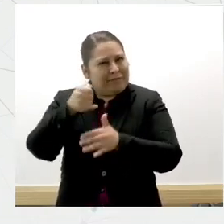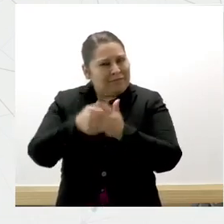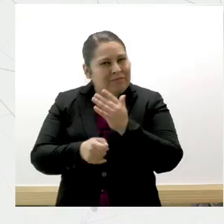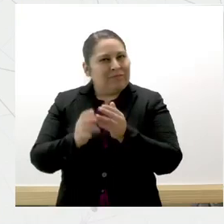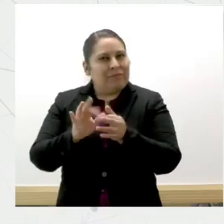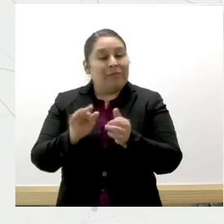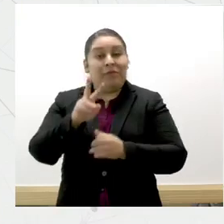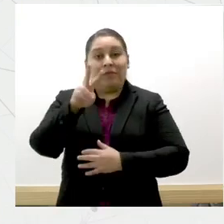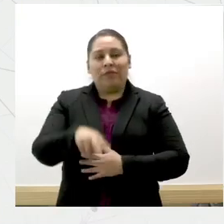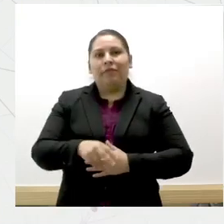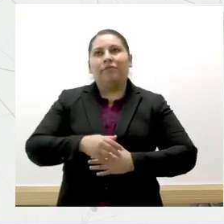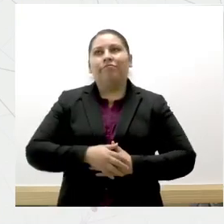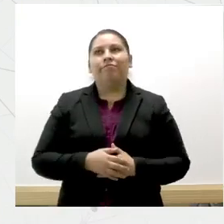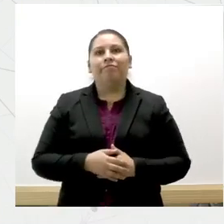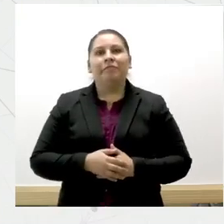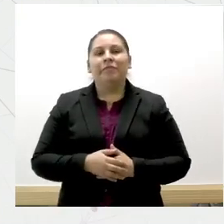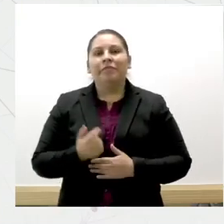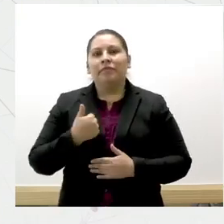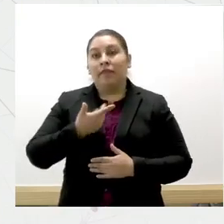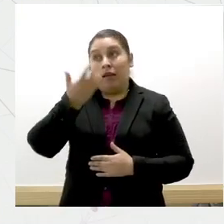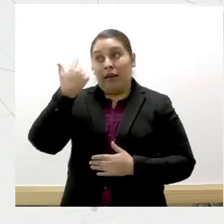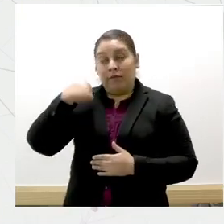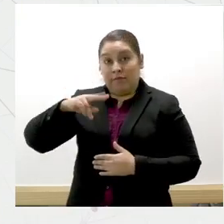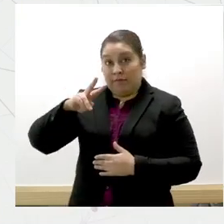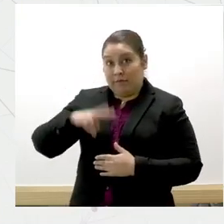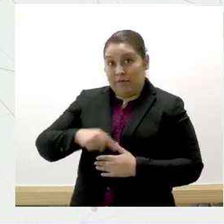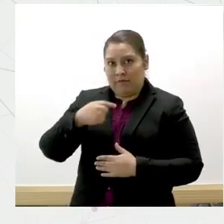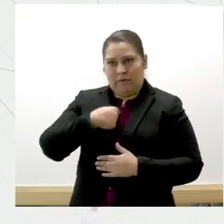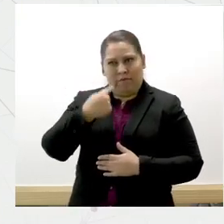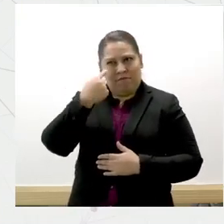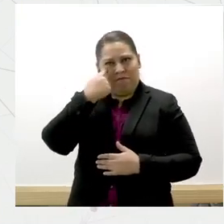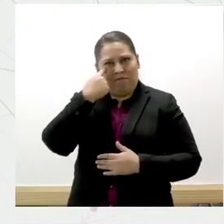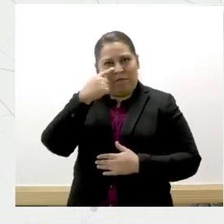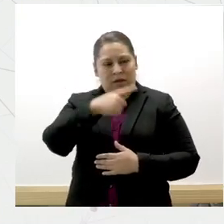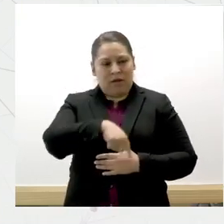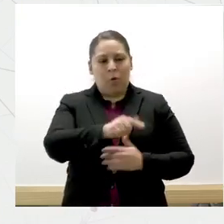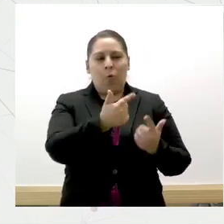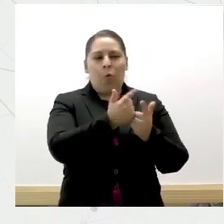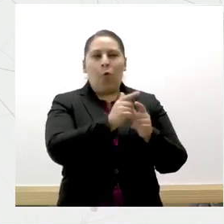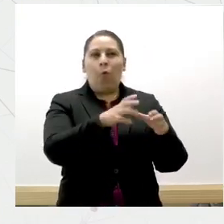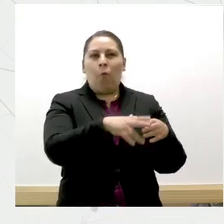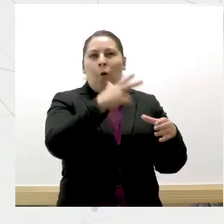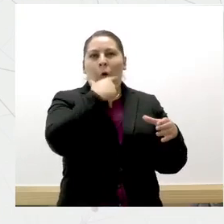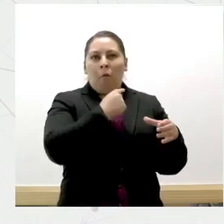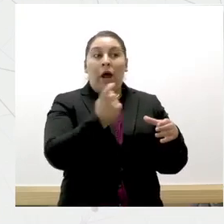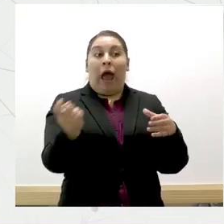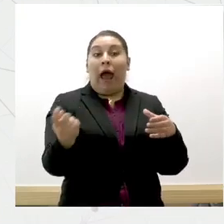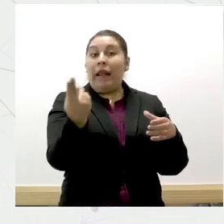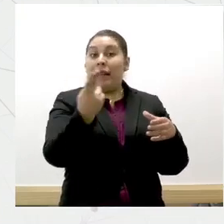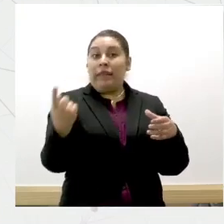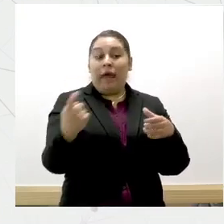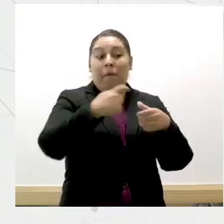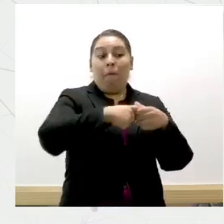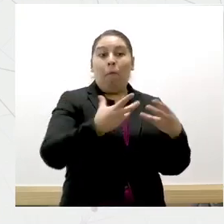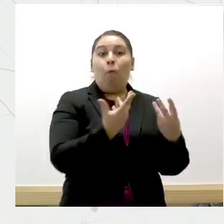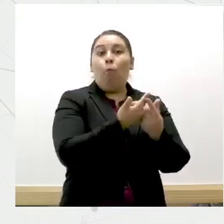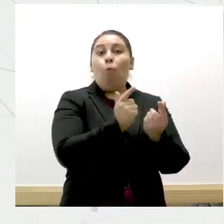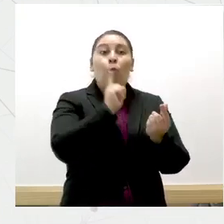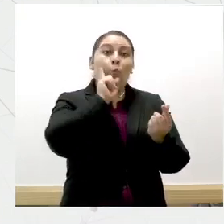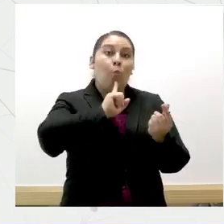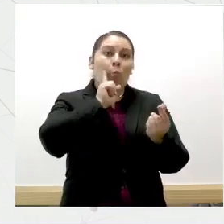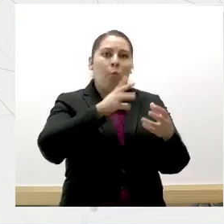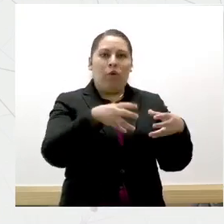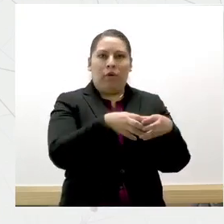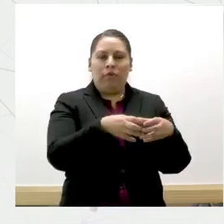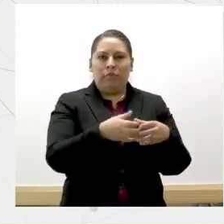al principio no era muy partidaria, por ejemplo, de las cuotas, ¿no? Ahora mismo se acaba de aprobar en España una ley orgánica estableciendo en los consejos de administración de las